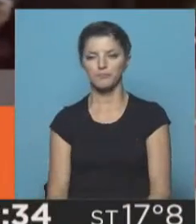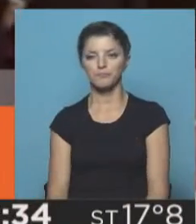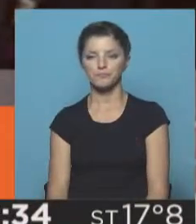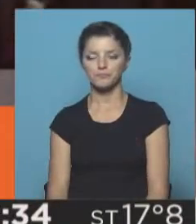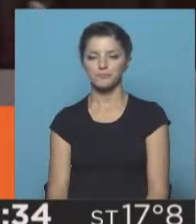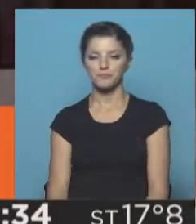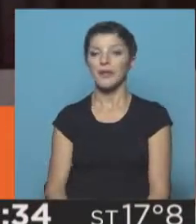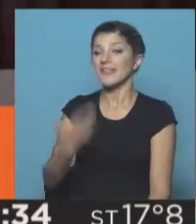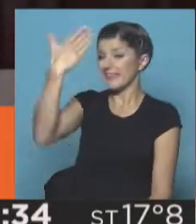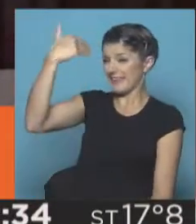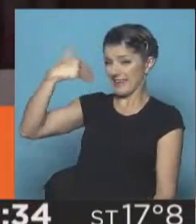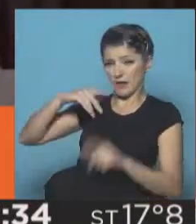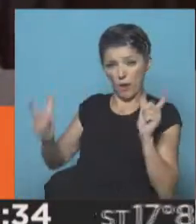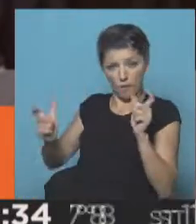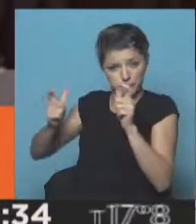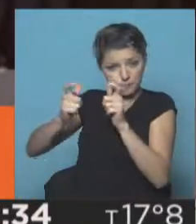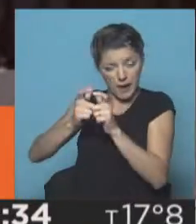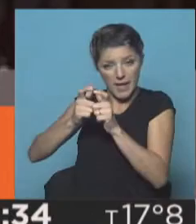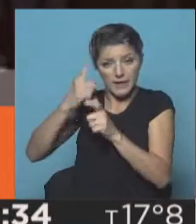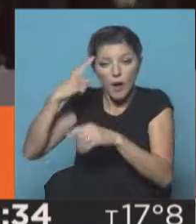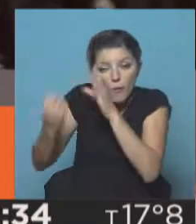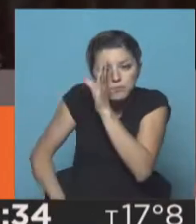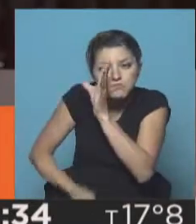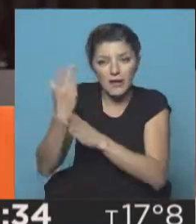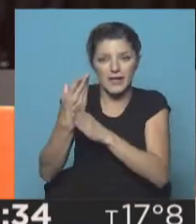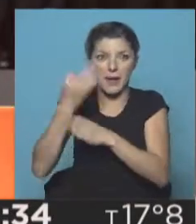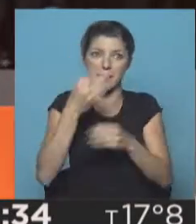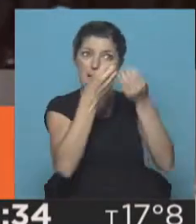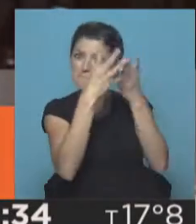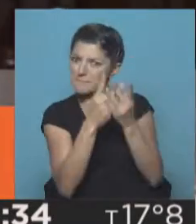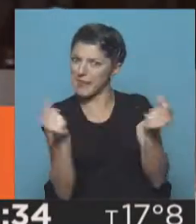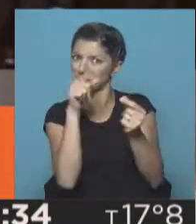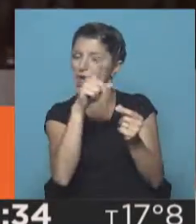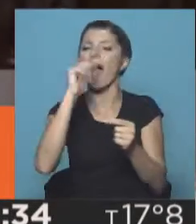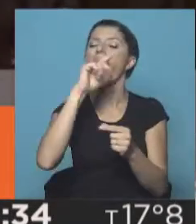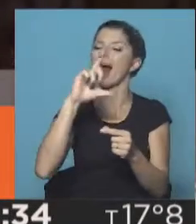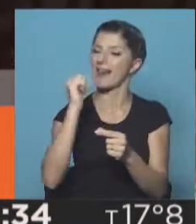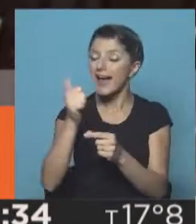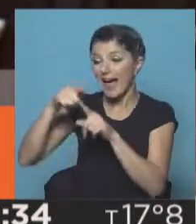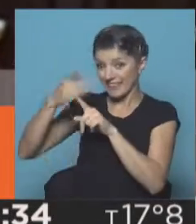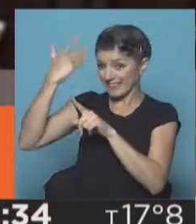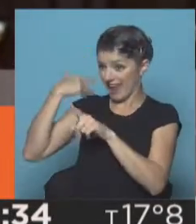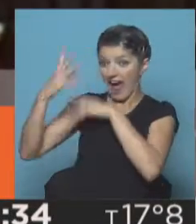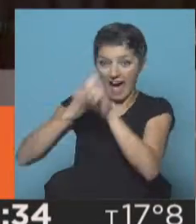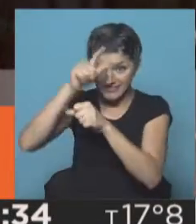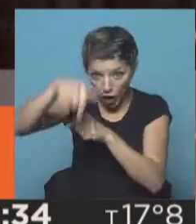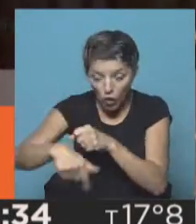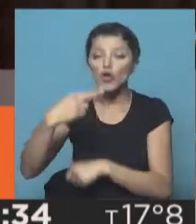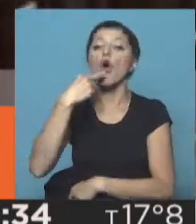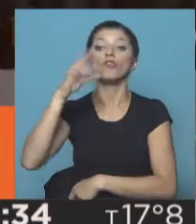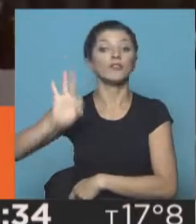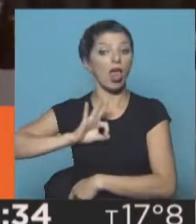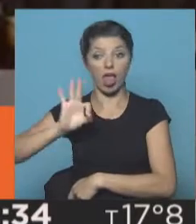Desde aquel encuentro fundacional que certificó el principio del fin para el ALCA, pasaron solo 11 años. Pero hoy,